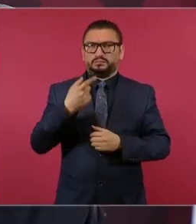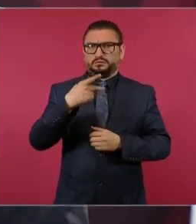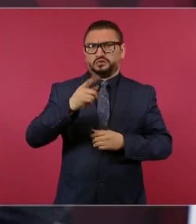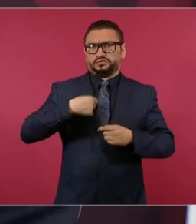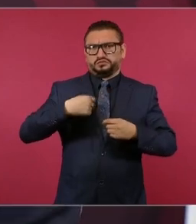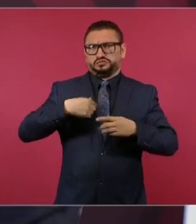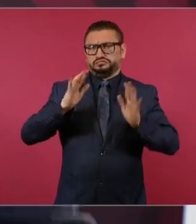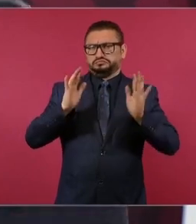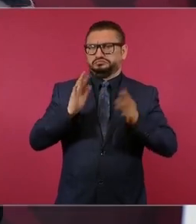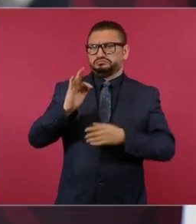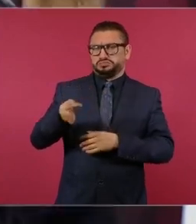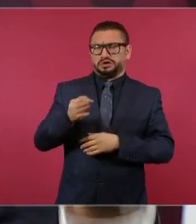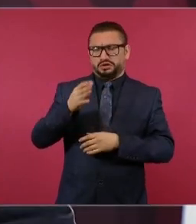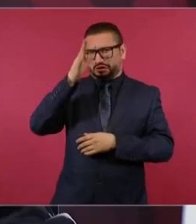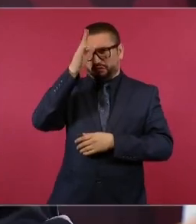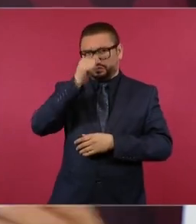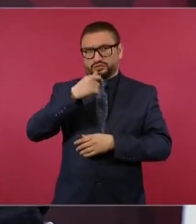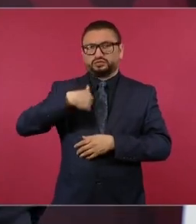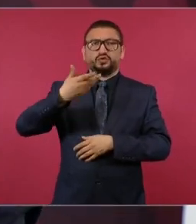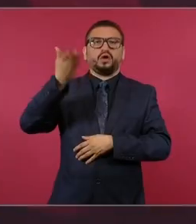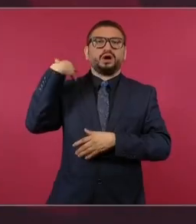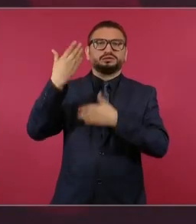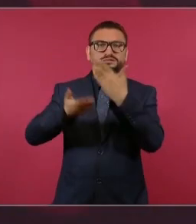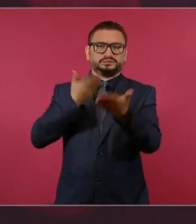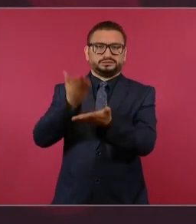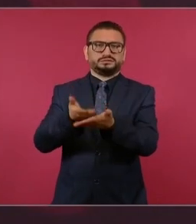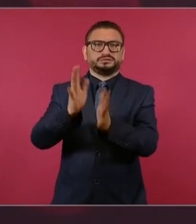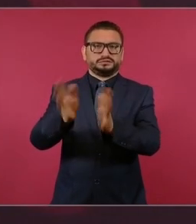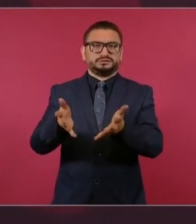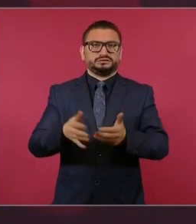estoy totalmente de acuerdo. Yo presenté la iniciativa.